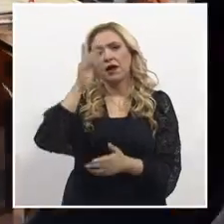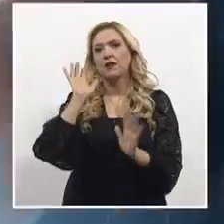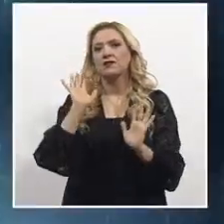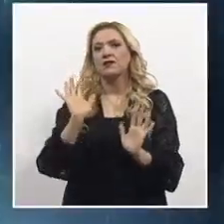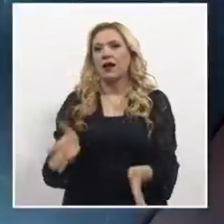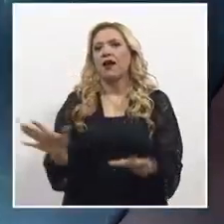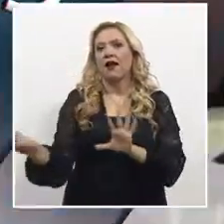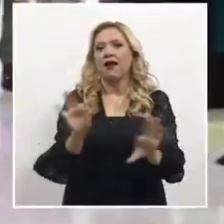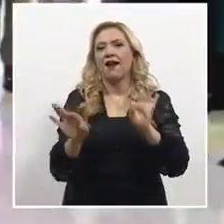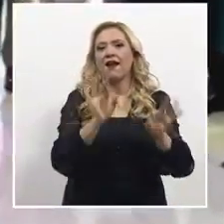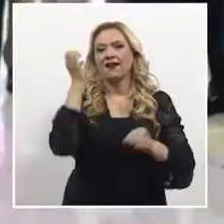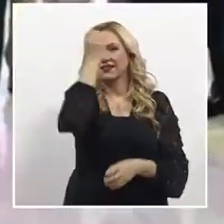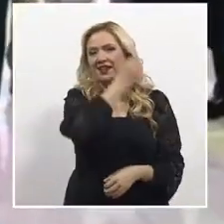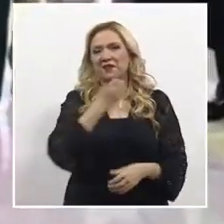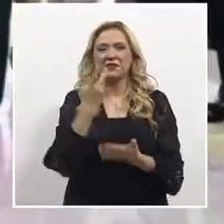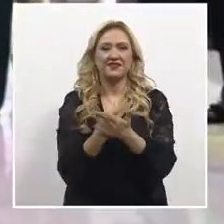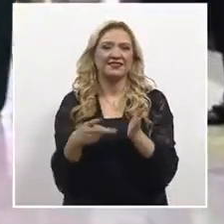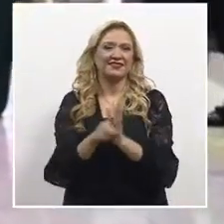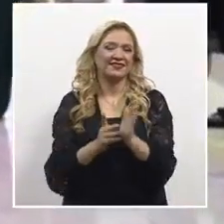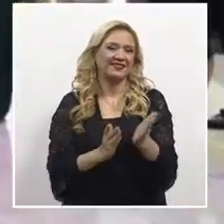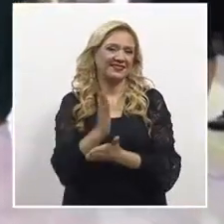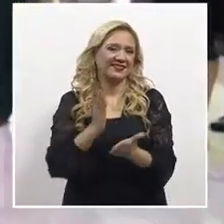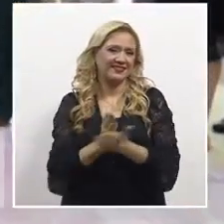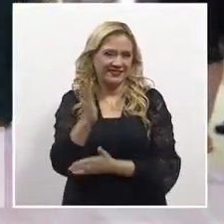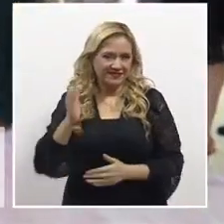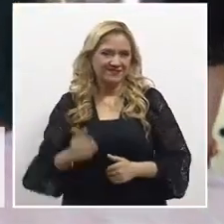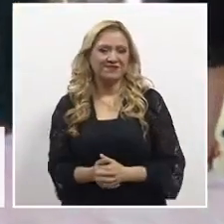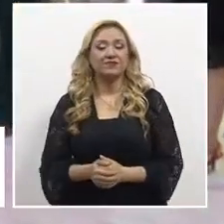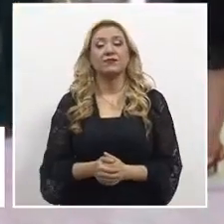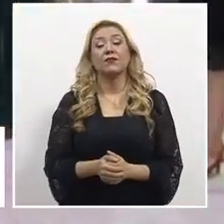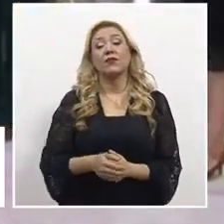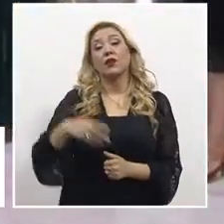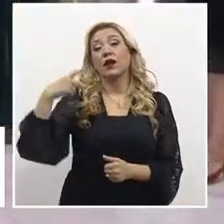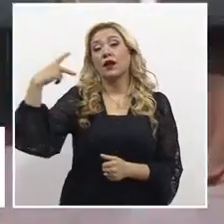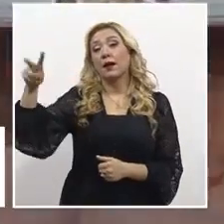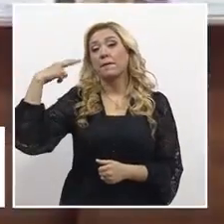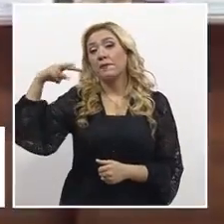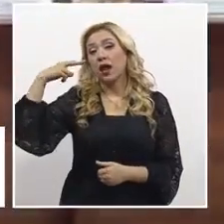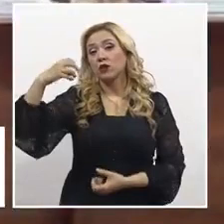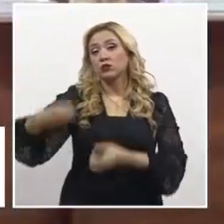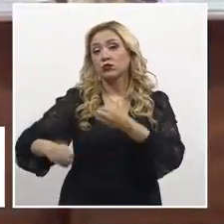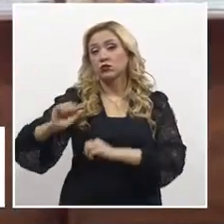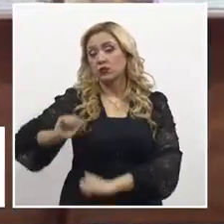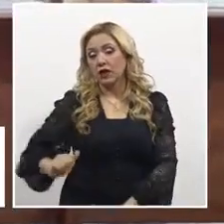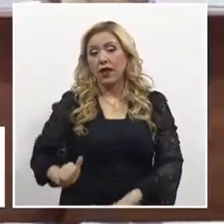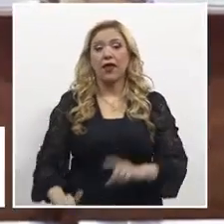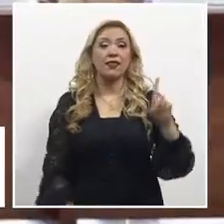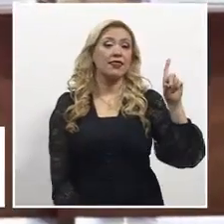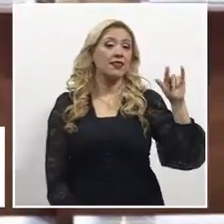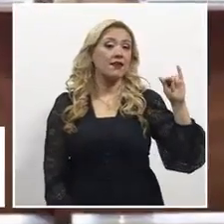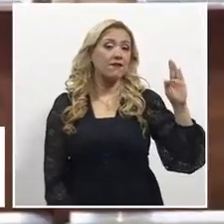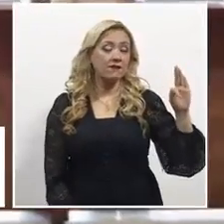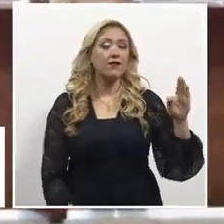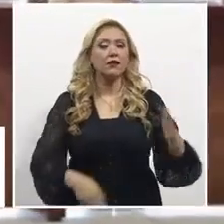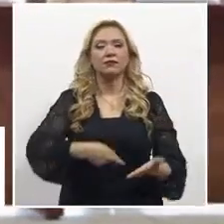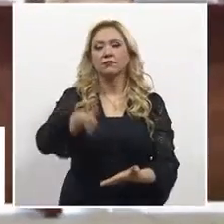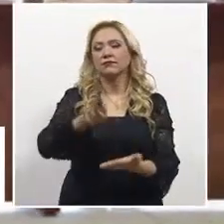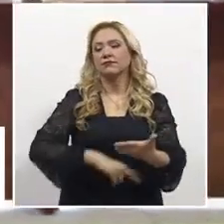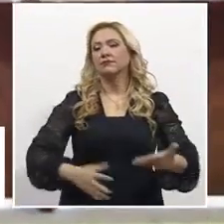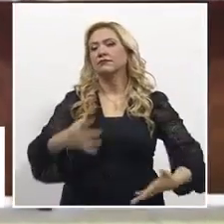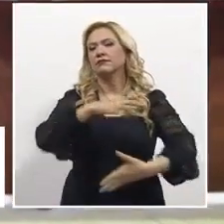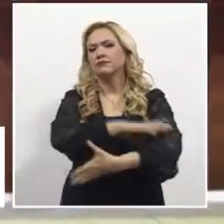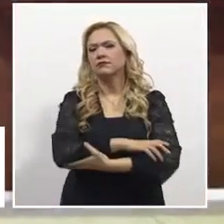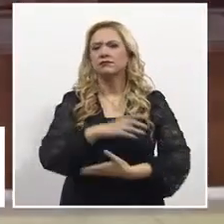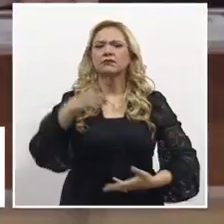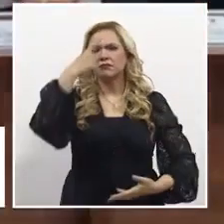oposición. El Poder Judicial de Veracruz y el Sistema Estatal del DIF firmaron un convenio de colaboración para